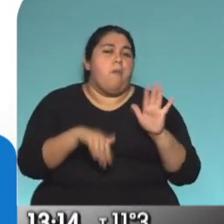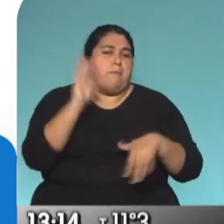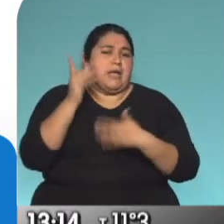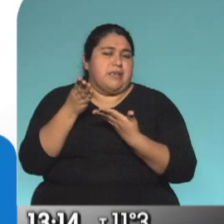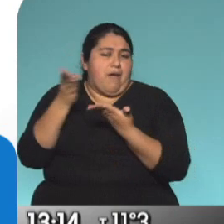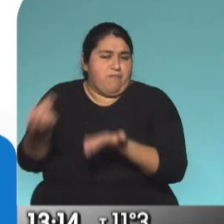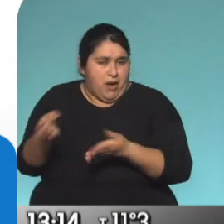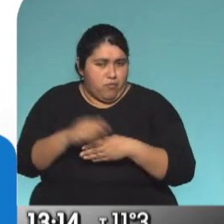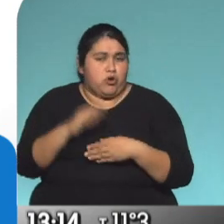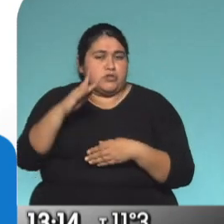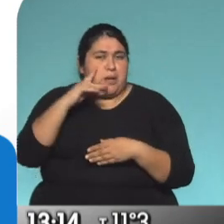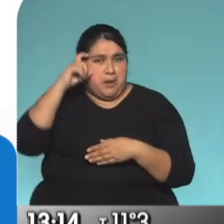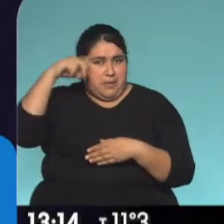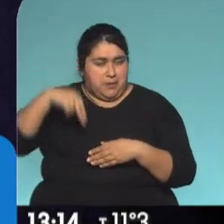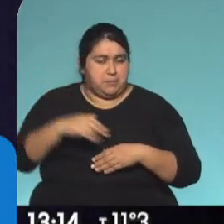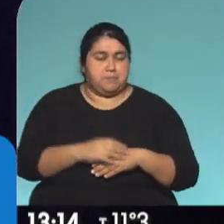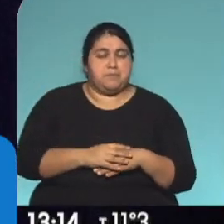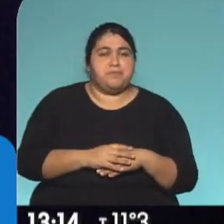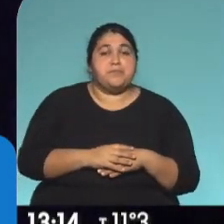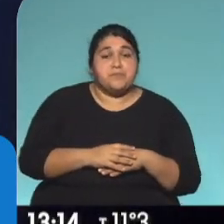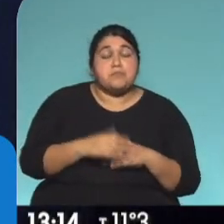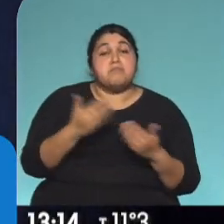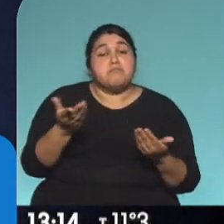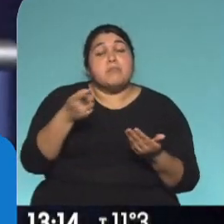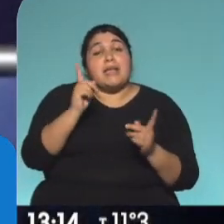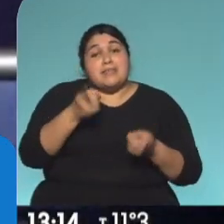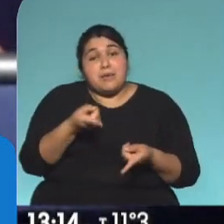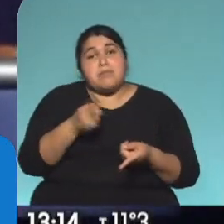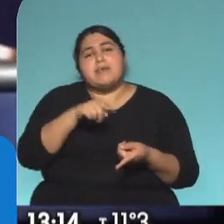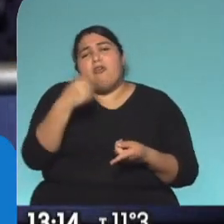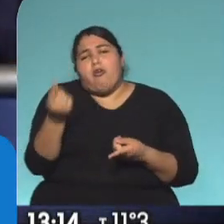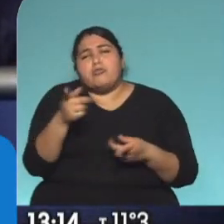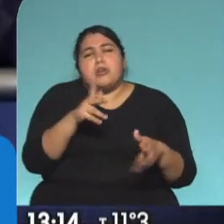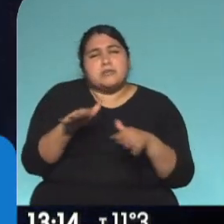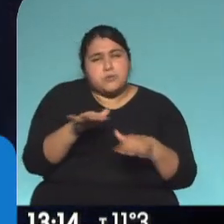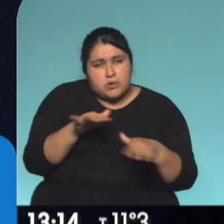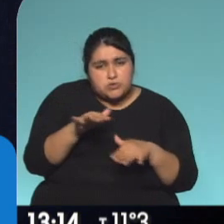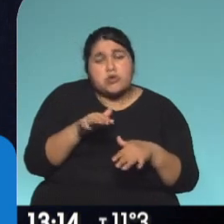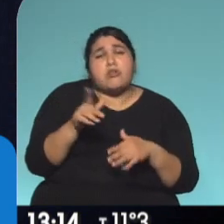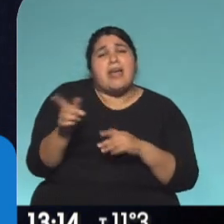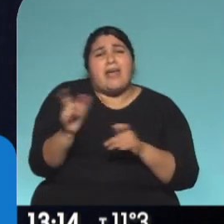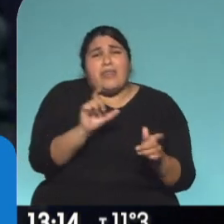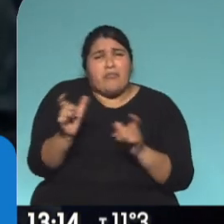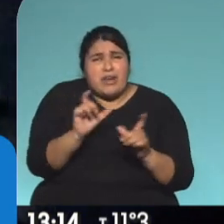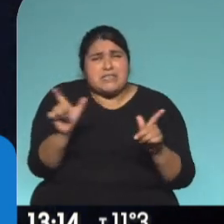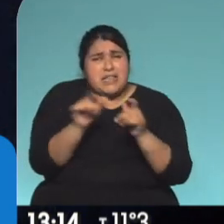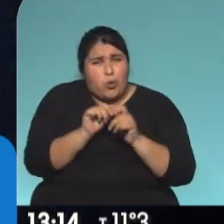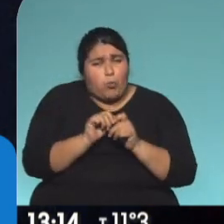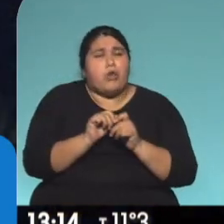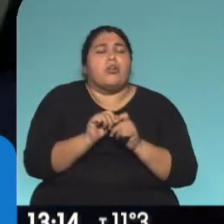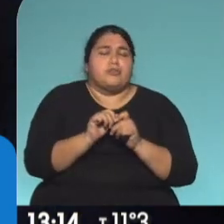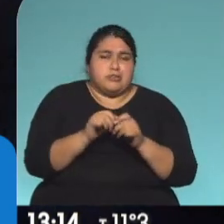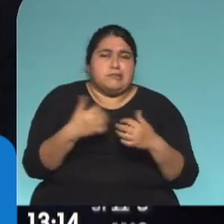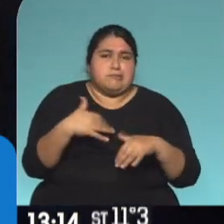Biden en estados clave. Teniendo en cuenta también otros relevamientos, la diferencia promedio entre ambos